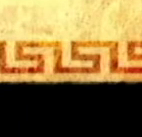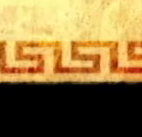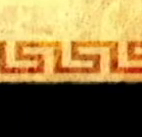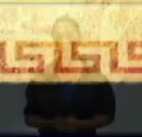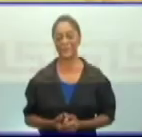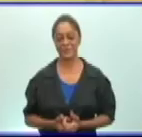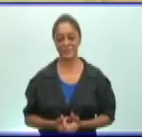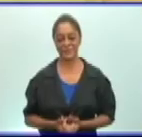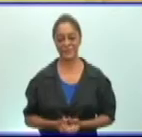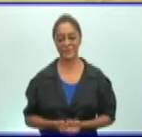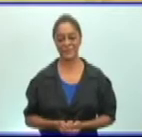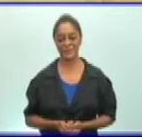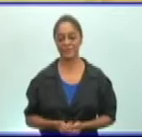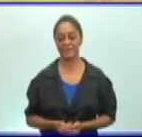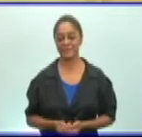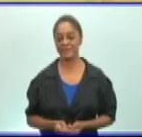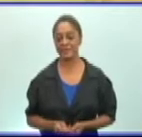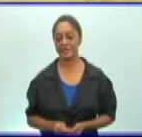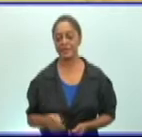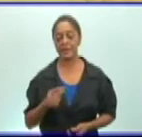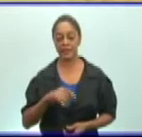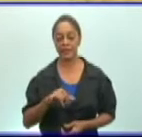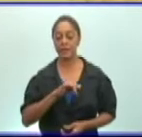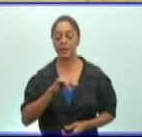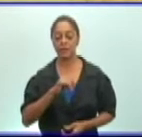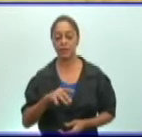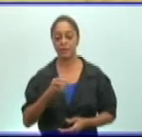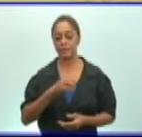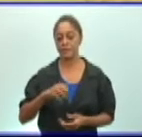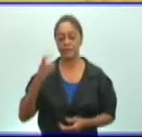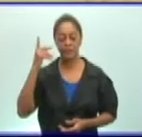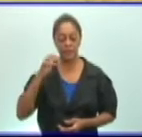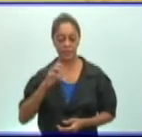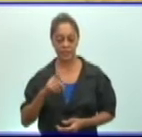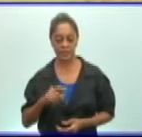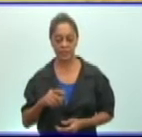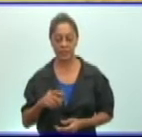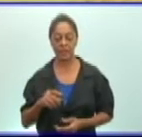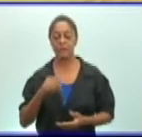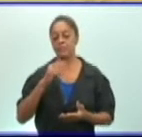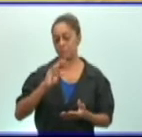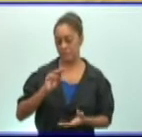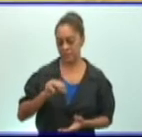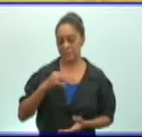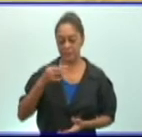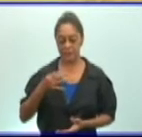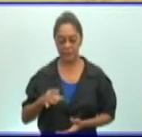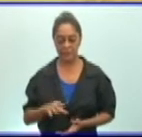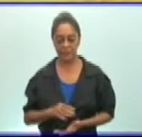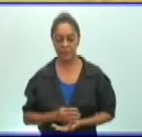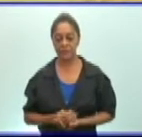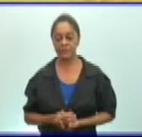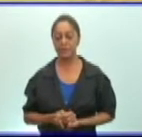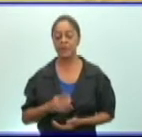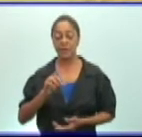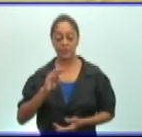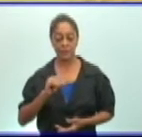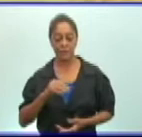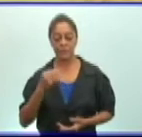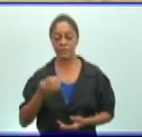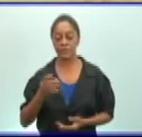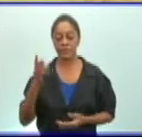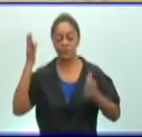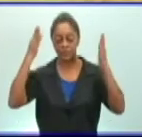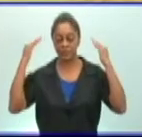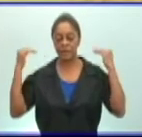Pero, ¿eran las mismas condiciones en la civilización griega? Fundamenta. Fíjense, en la lámina anterior hablábamos de la civilización egipcia